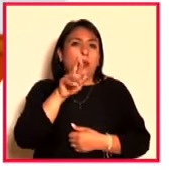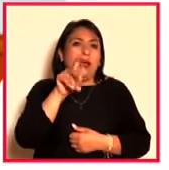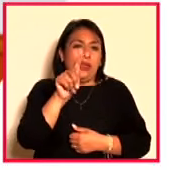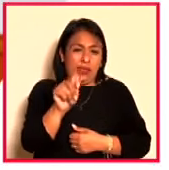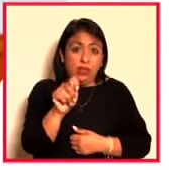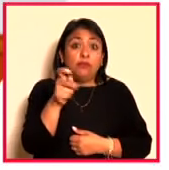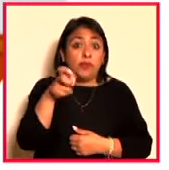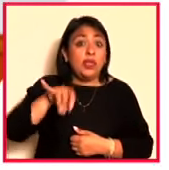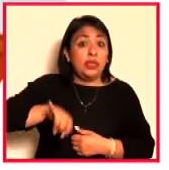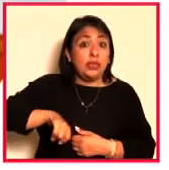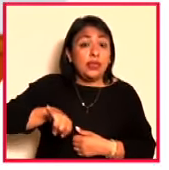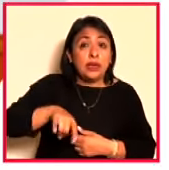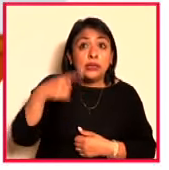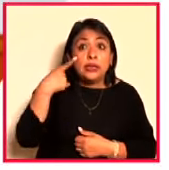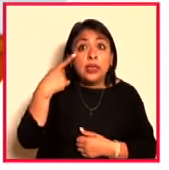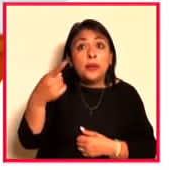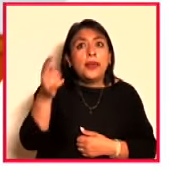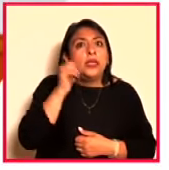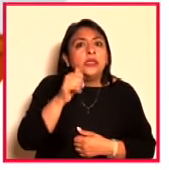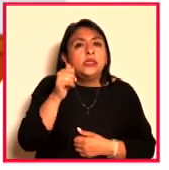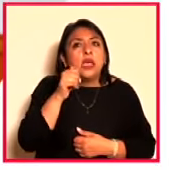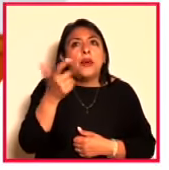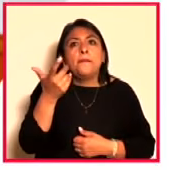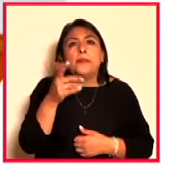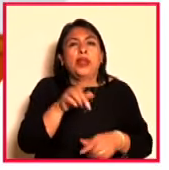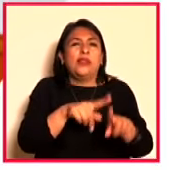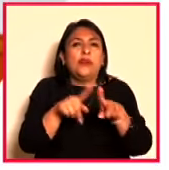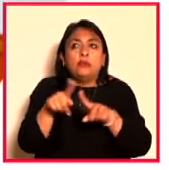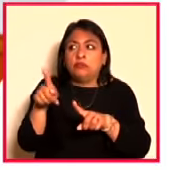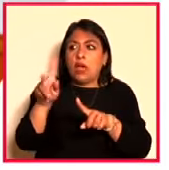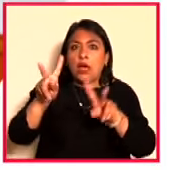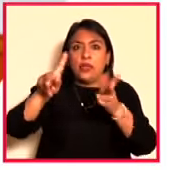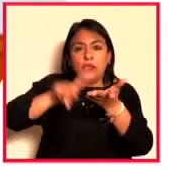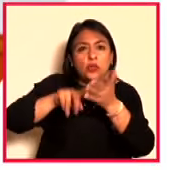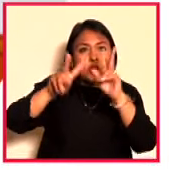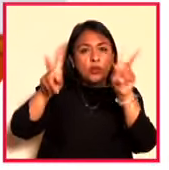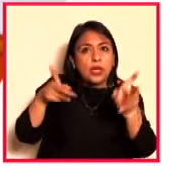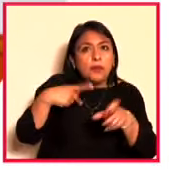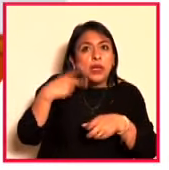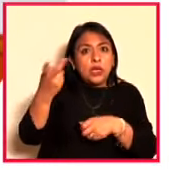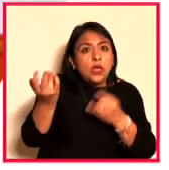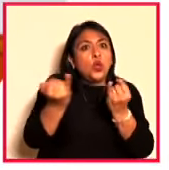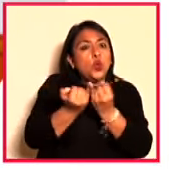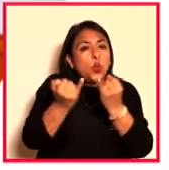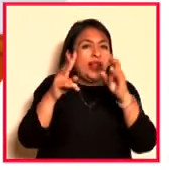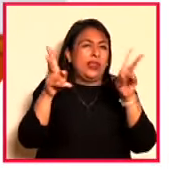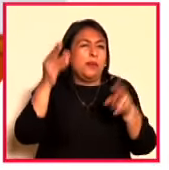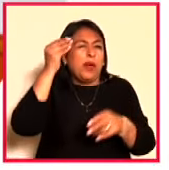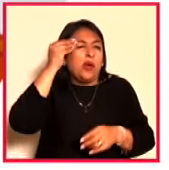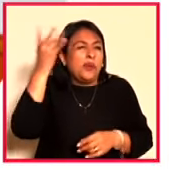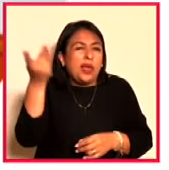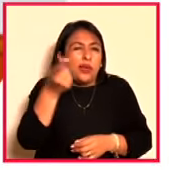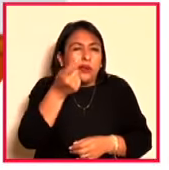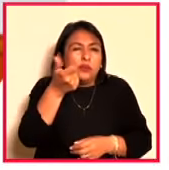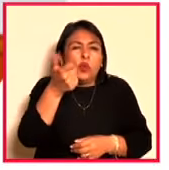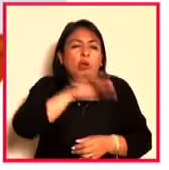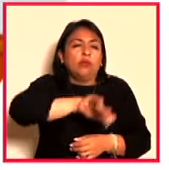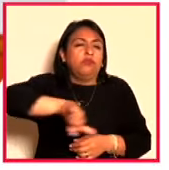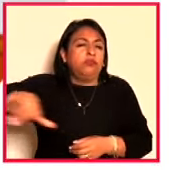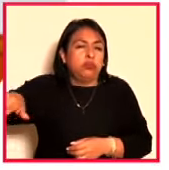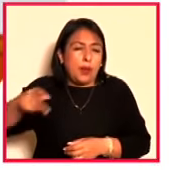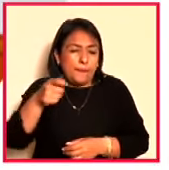interesante ver siempre espectáculos que abordan estas temáticas, porque también son temáticas un poco olvidadas, un poco dejadas de lado. Y